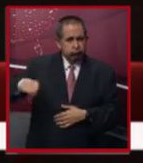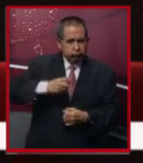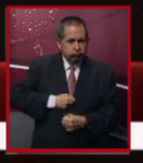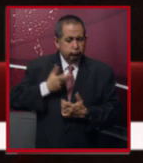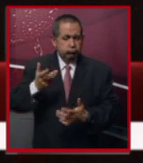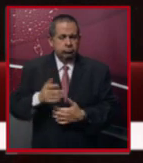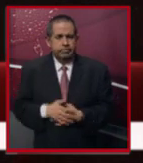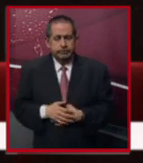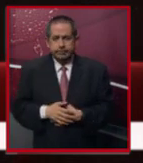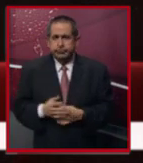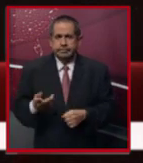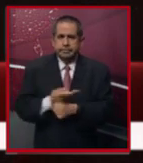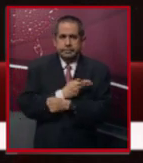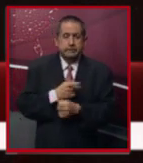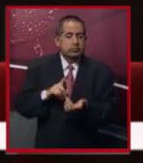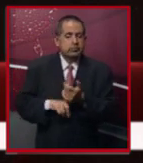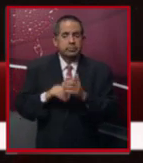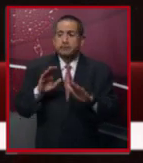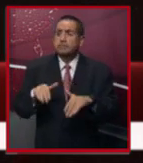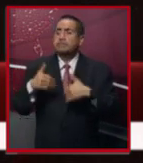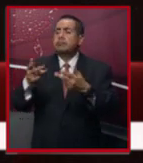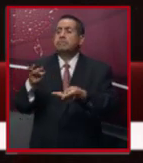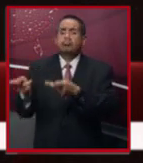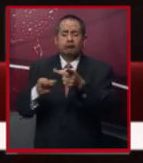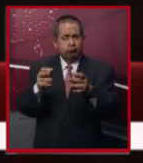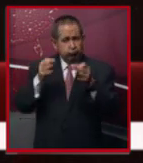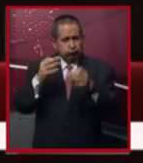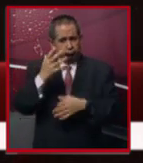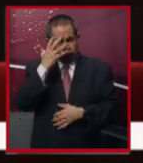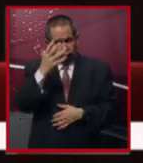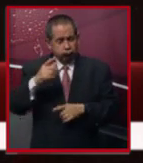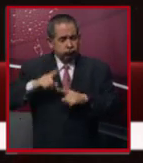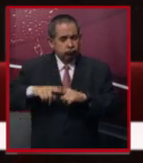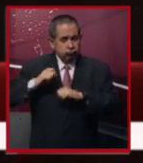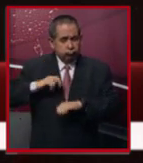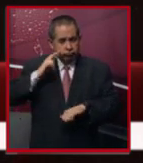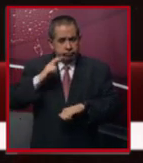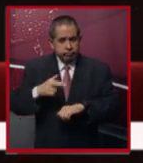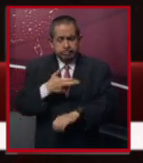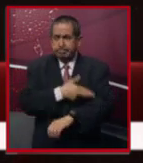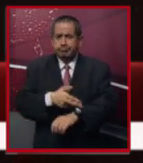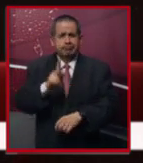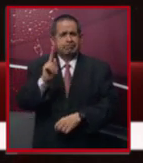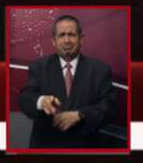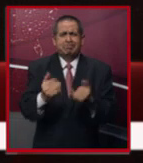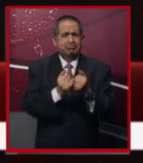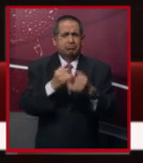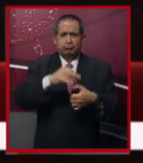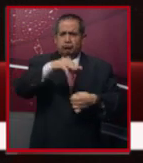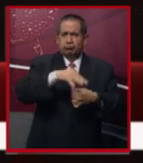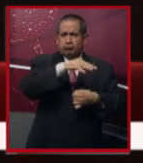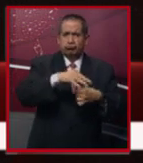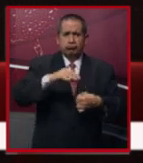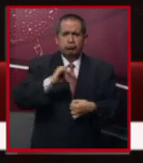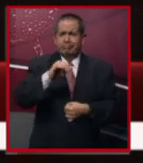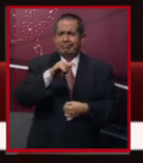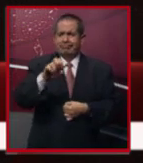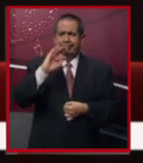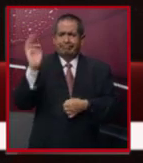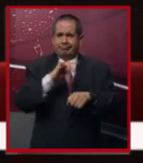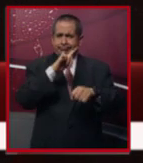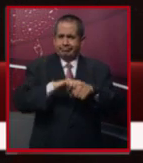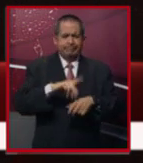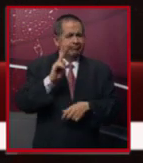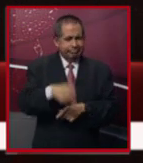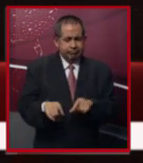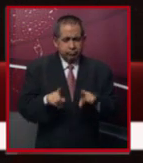Y esto pasa porque una consulta popular en serio debe ser como un proceso electoral federal, como una jornada nacional